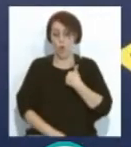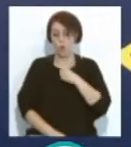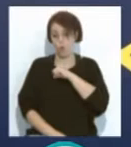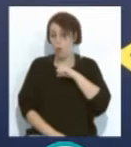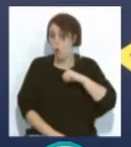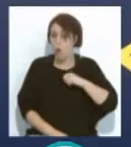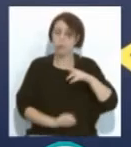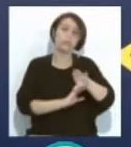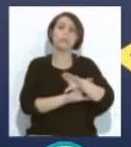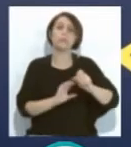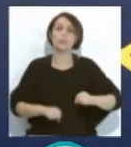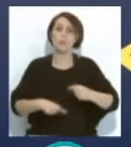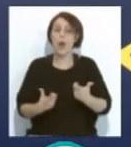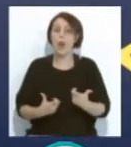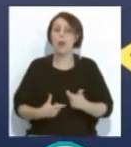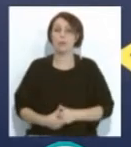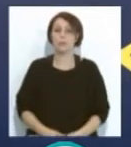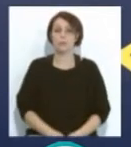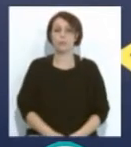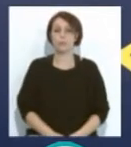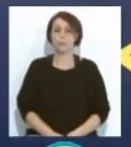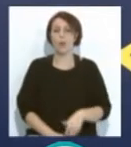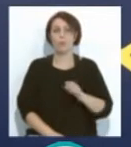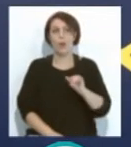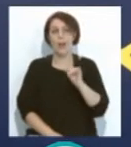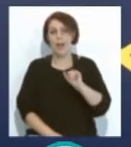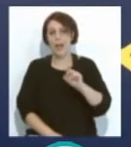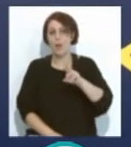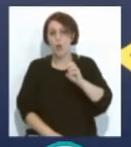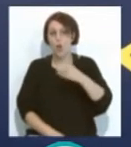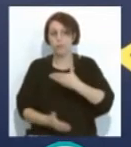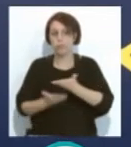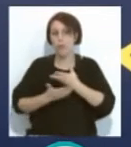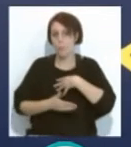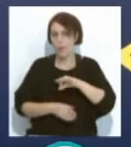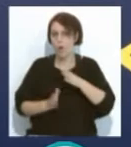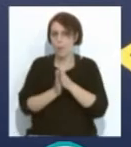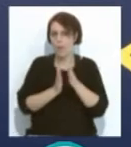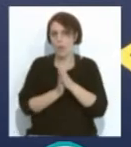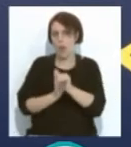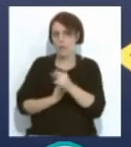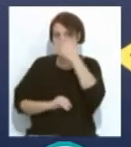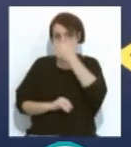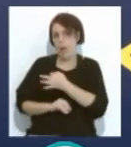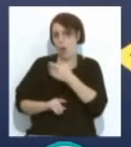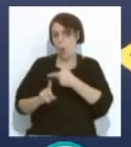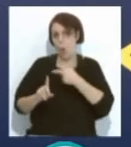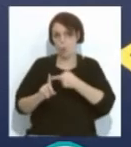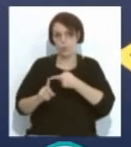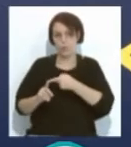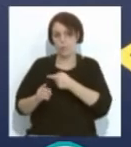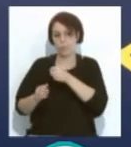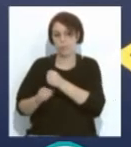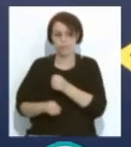lateral izquierdo natural. Bueno, Jairo puede dar una mano, creo que hay compañeros que también pueden ser utilizados en ese puesto,